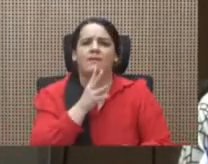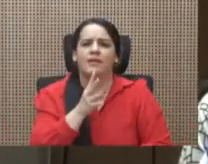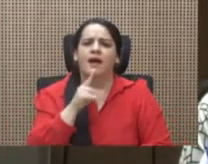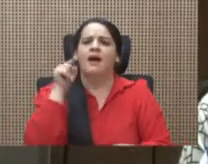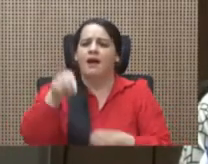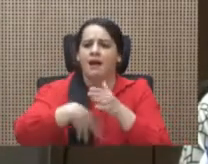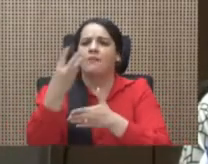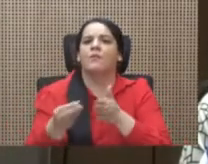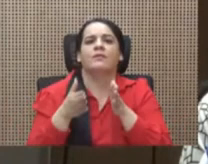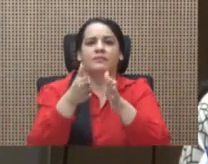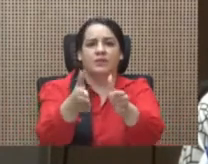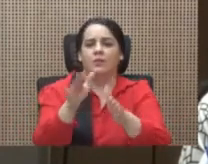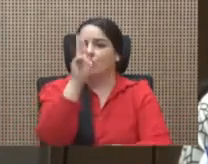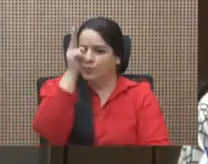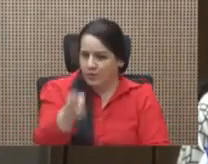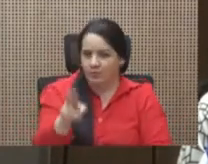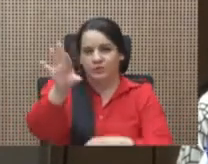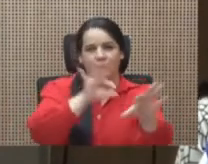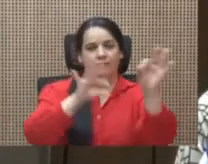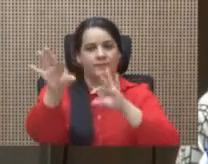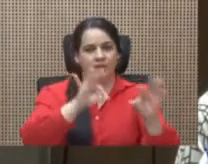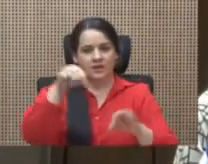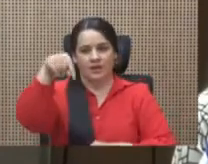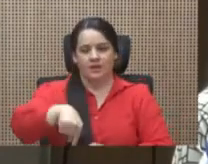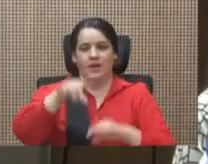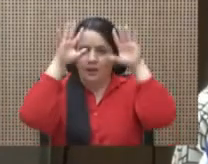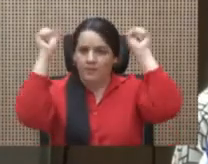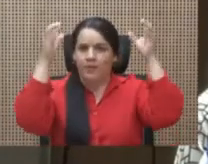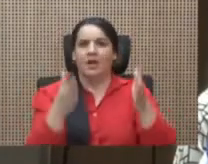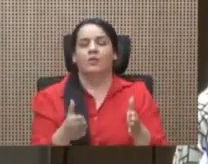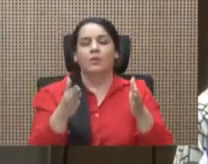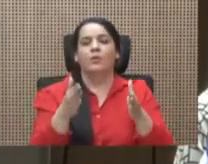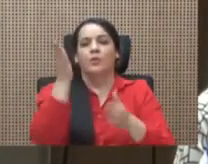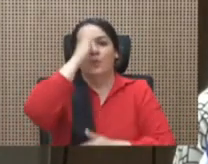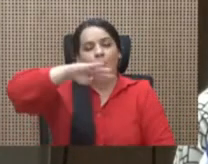son los mismos que invitan aquí al embajador de Cuba,